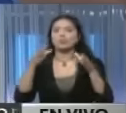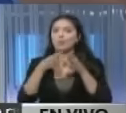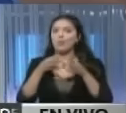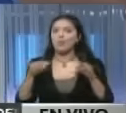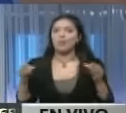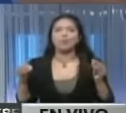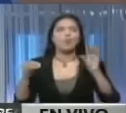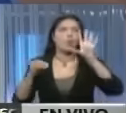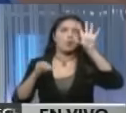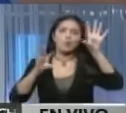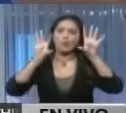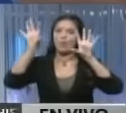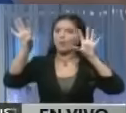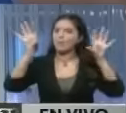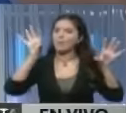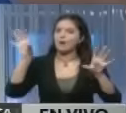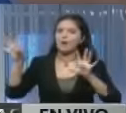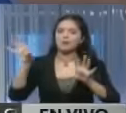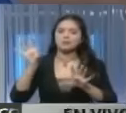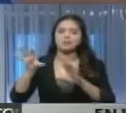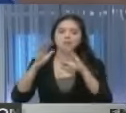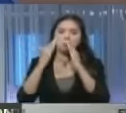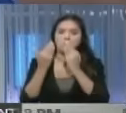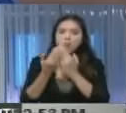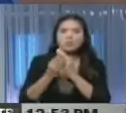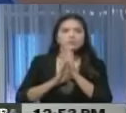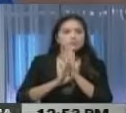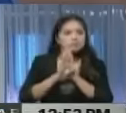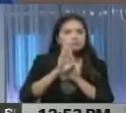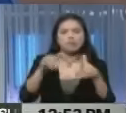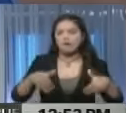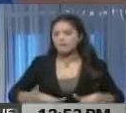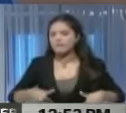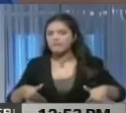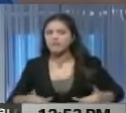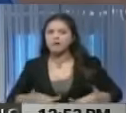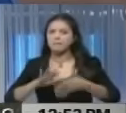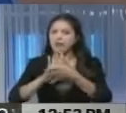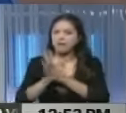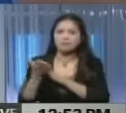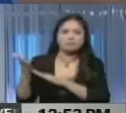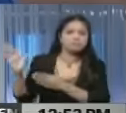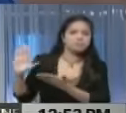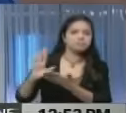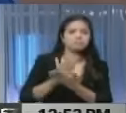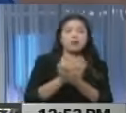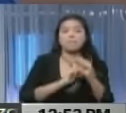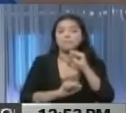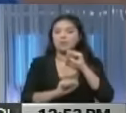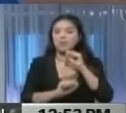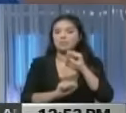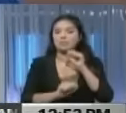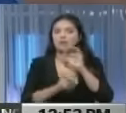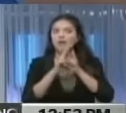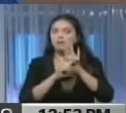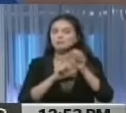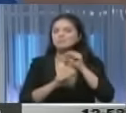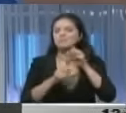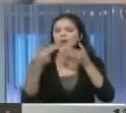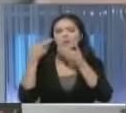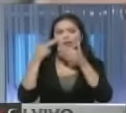los países en el mundo llevan adelante para combatir y derrotar y prevenir el